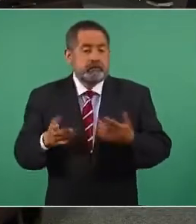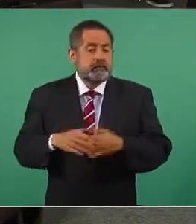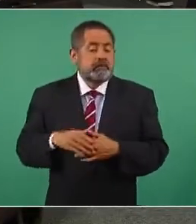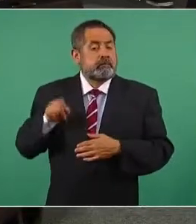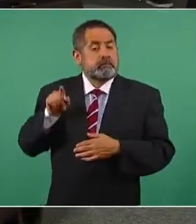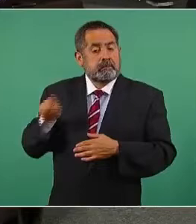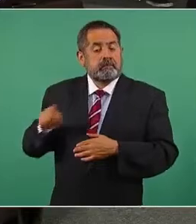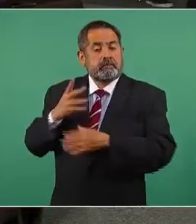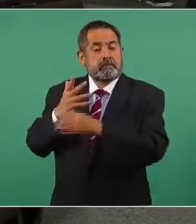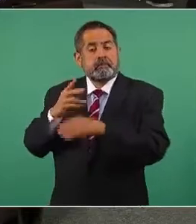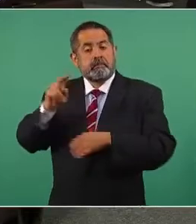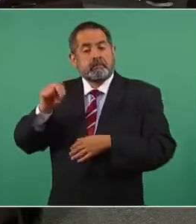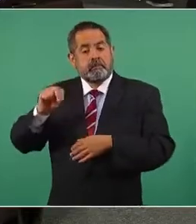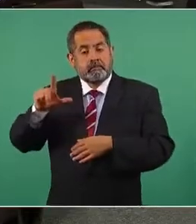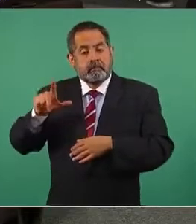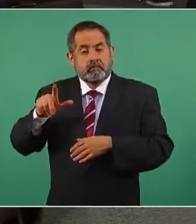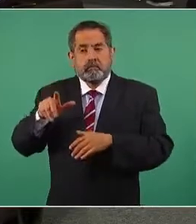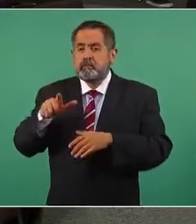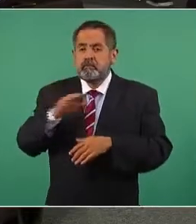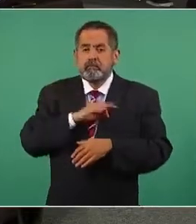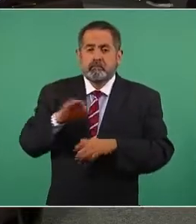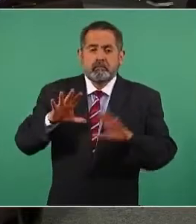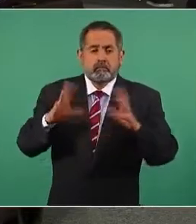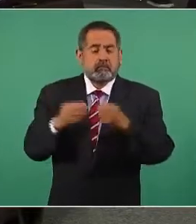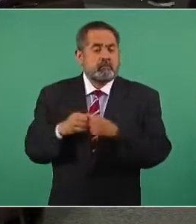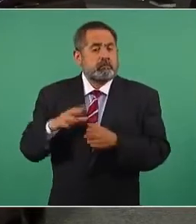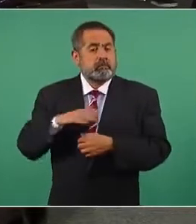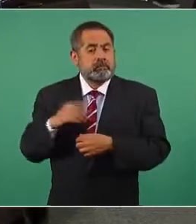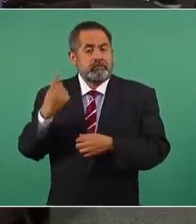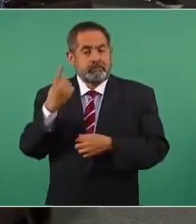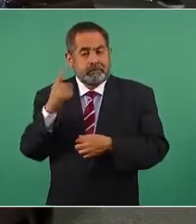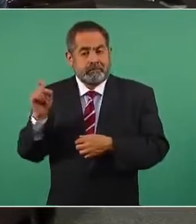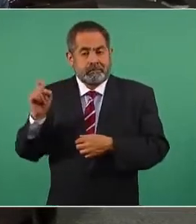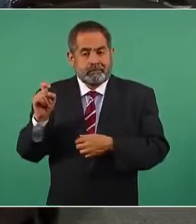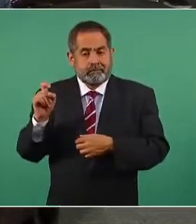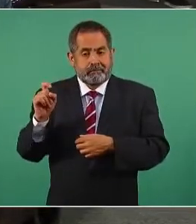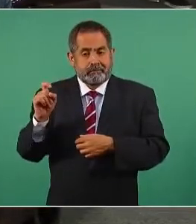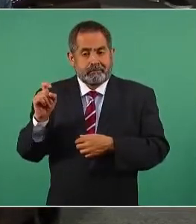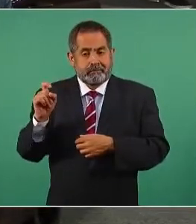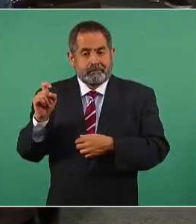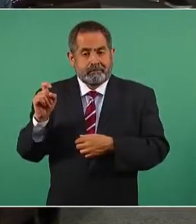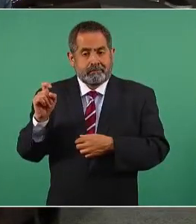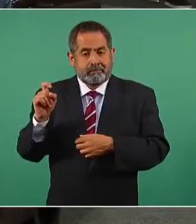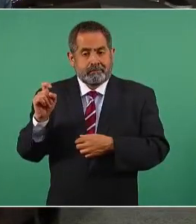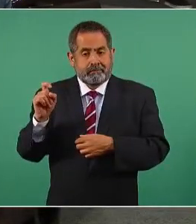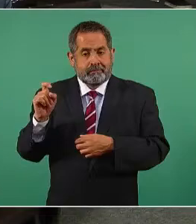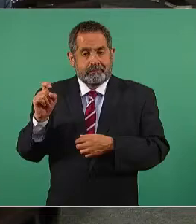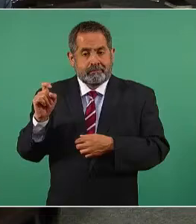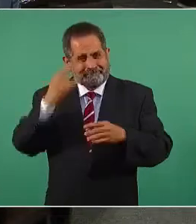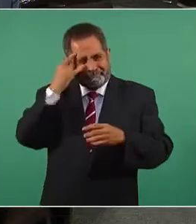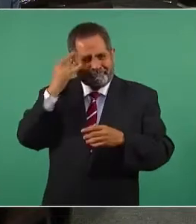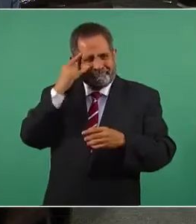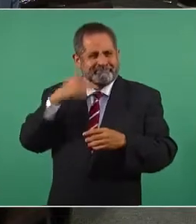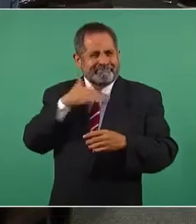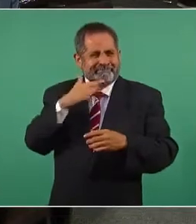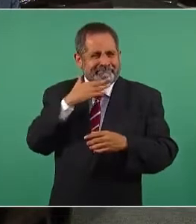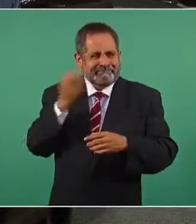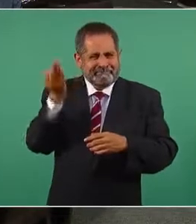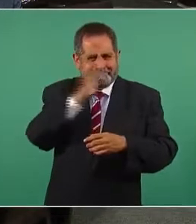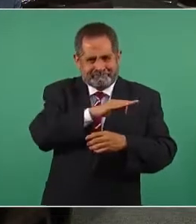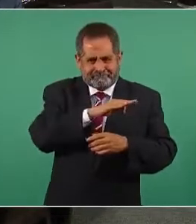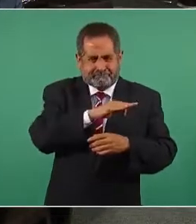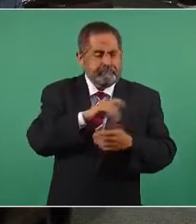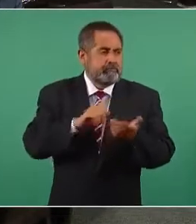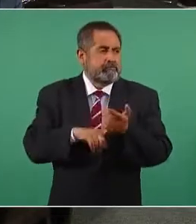Nuevo León hay aproximadamente 100 cuentas de correos, obviamente hackeadas, y